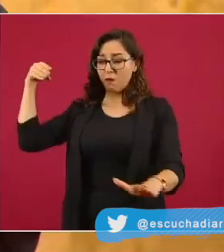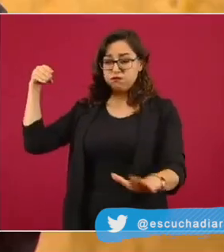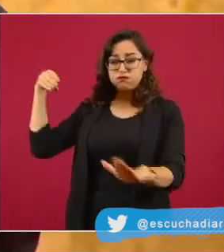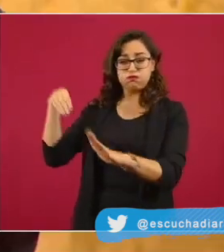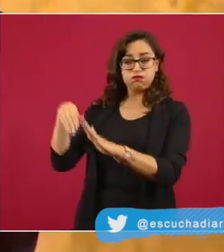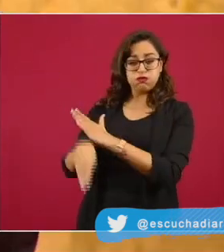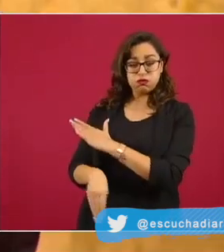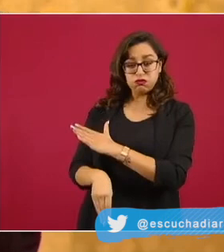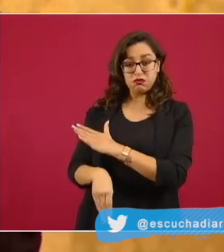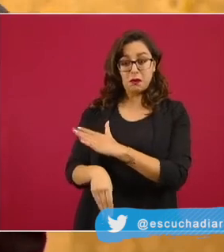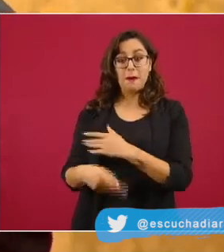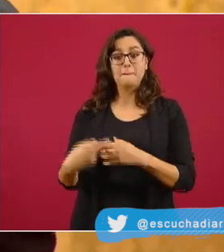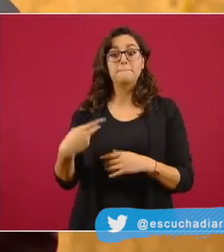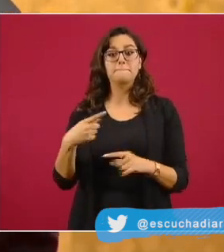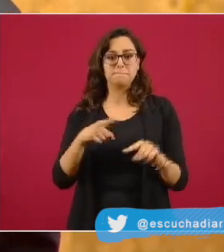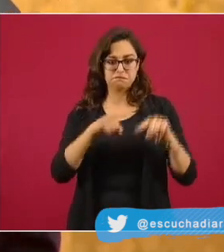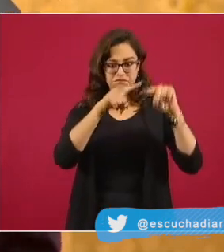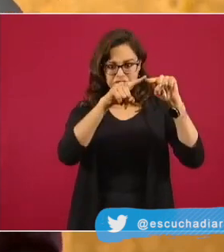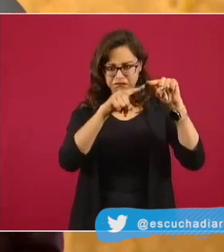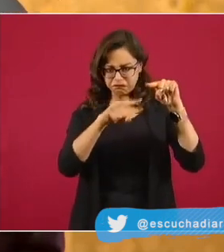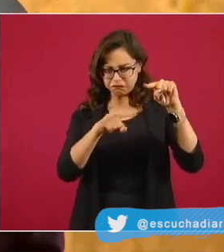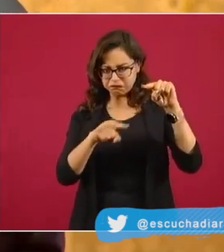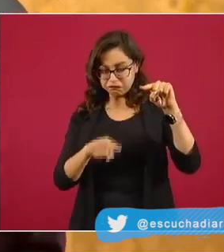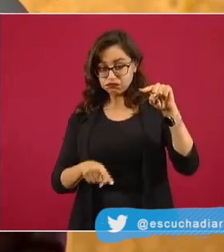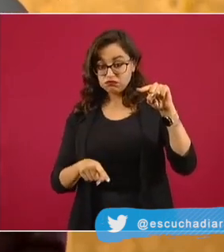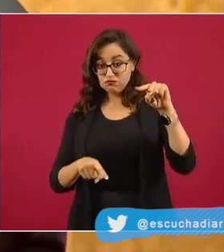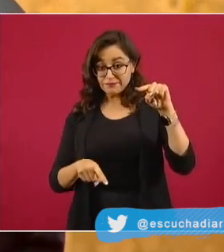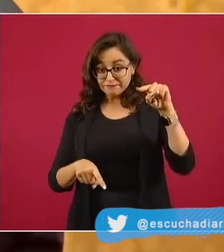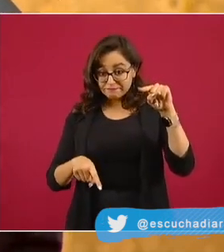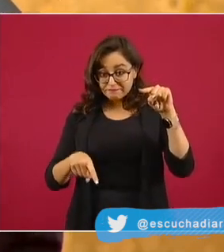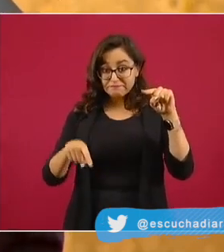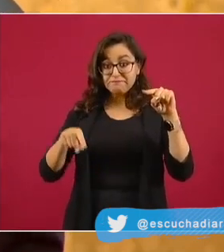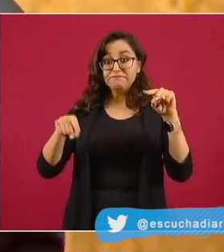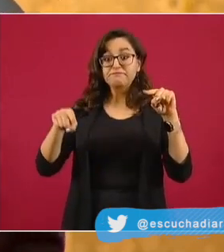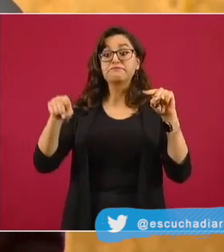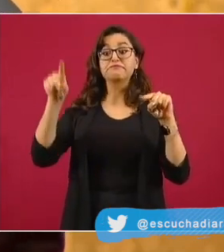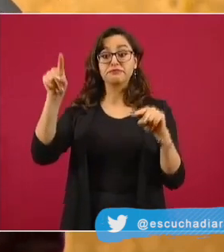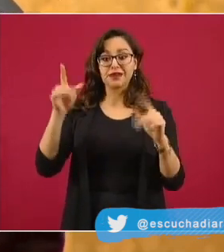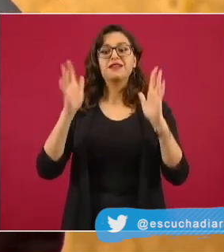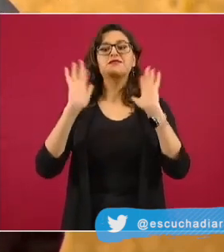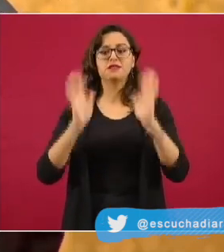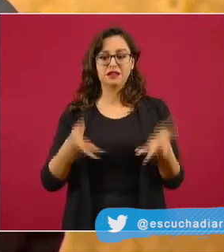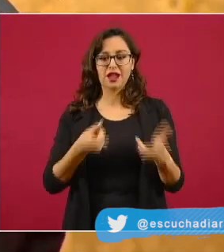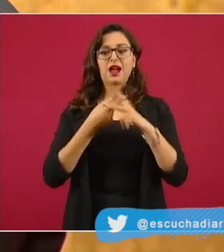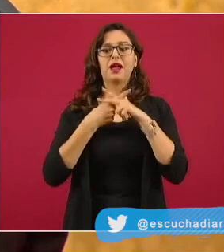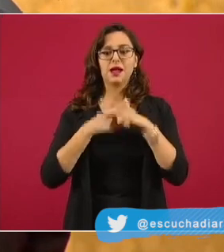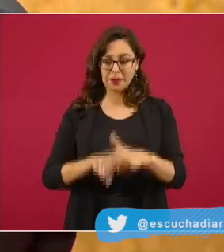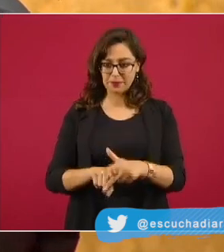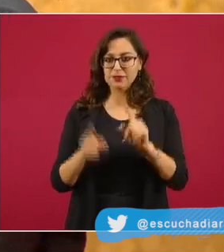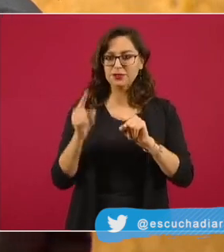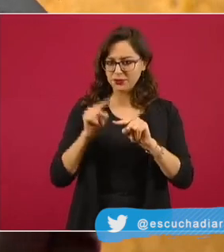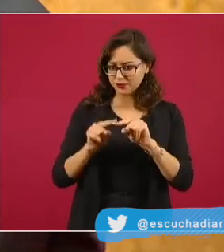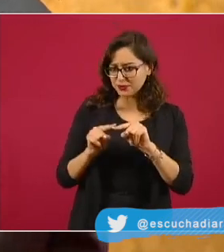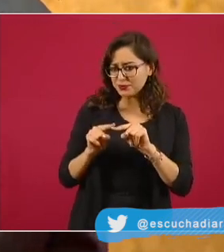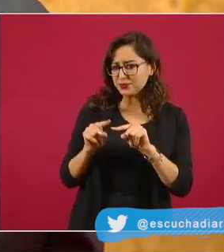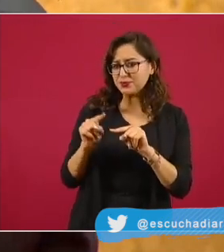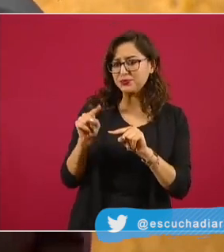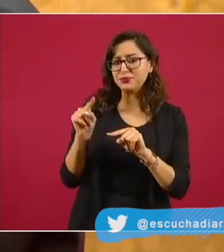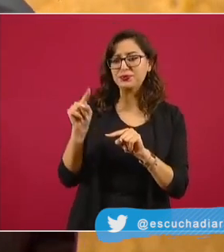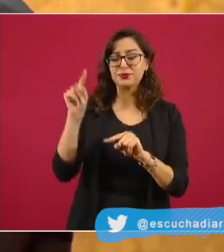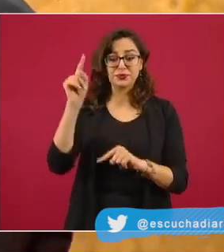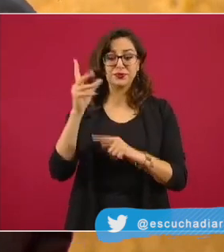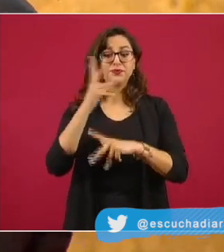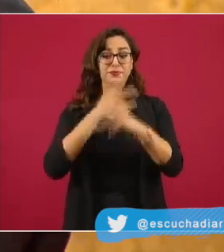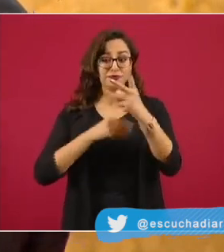saldríamos del hoyo, como de hecho ha venido sucediendo. La economía empieza a crecer y del